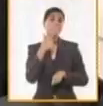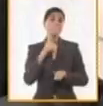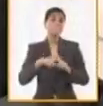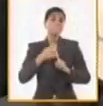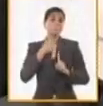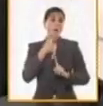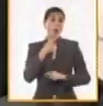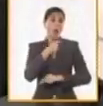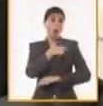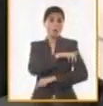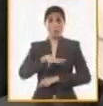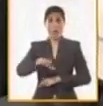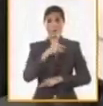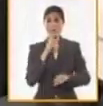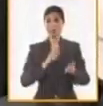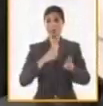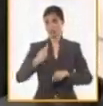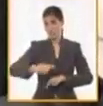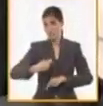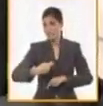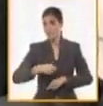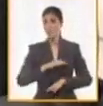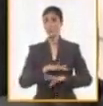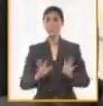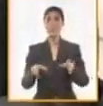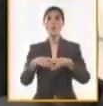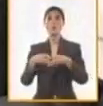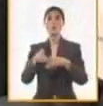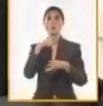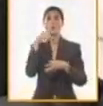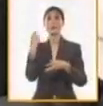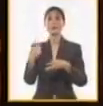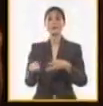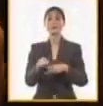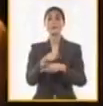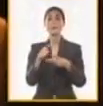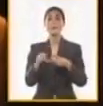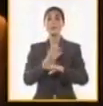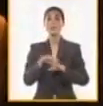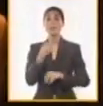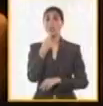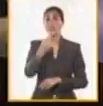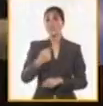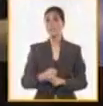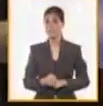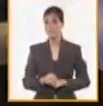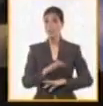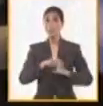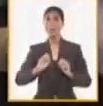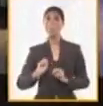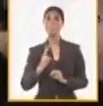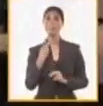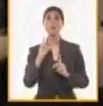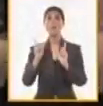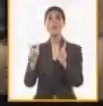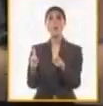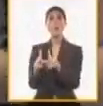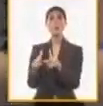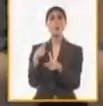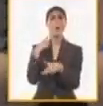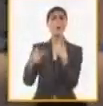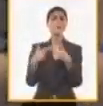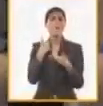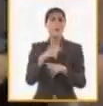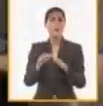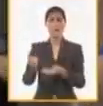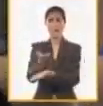Pueblos, organizada por la Academia Diplomática de Rusia, Lavrov celebró que ya se haya acordado una segunda reunión de diálogos y que el memorando